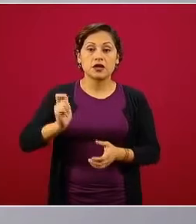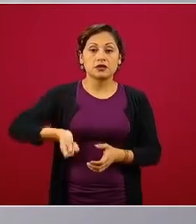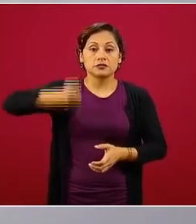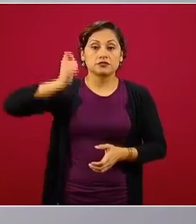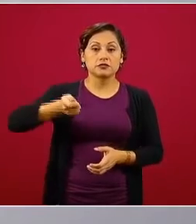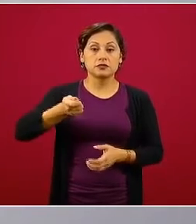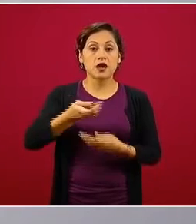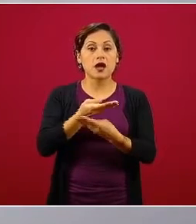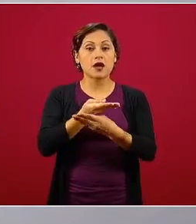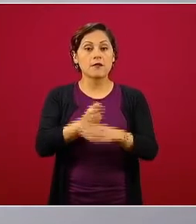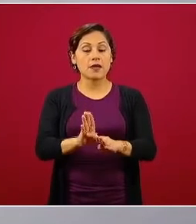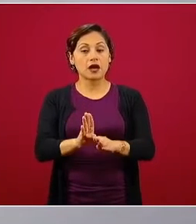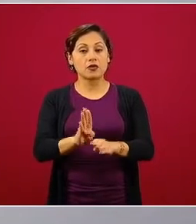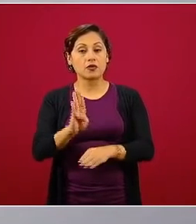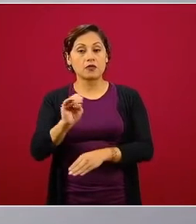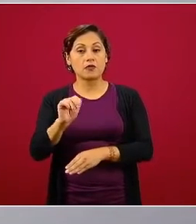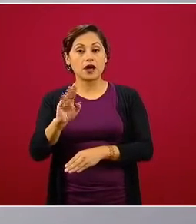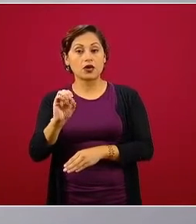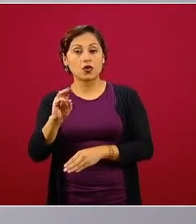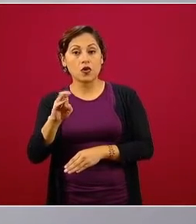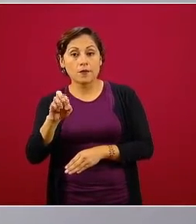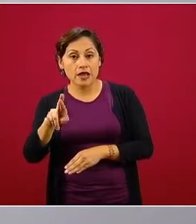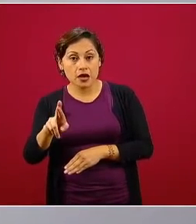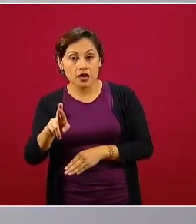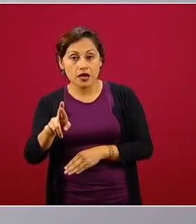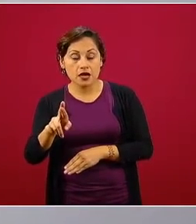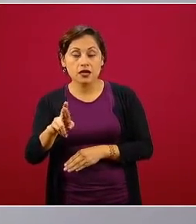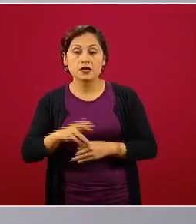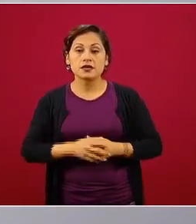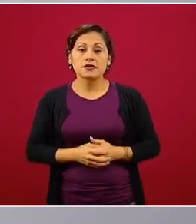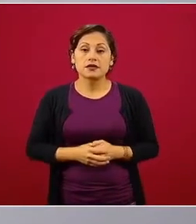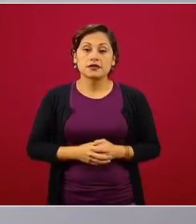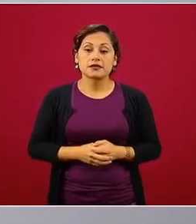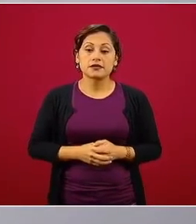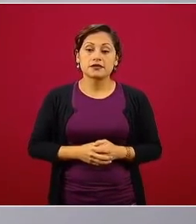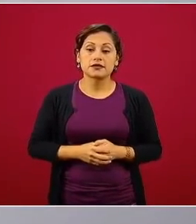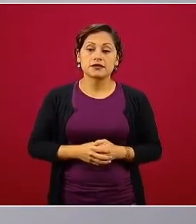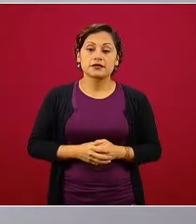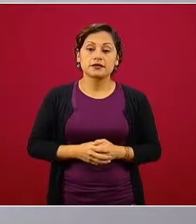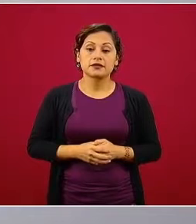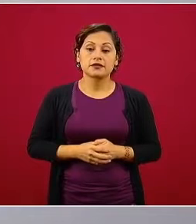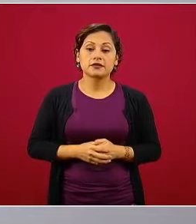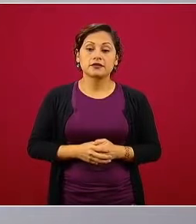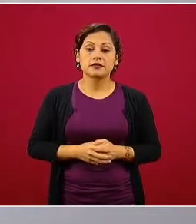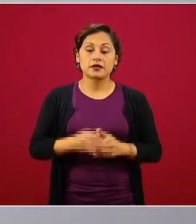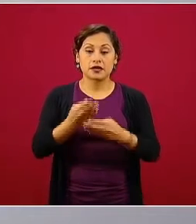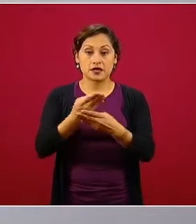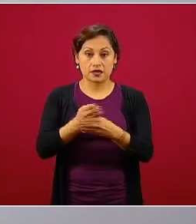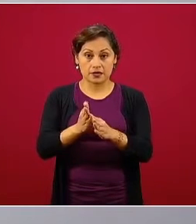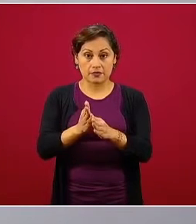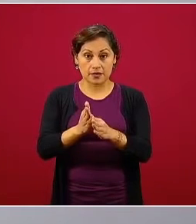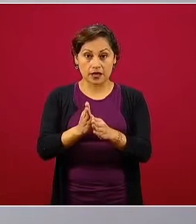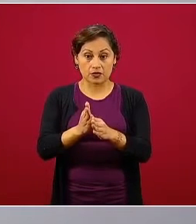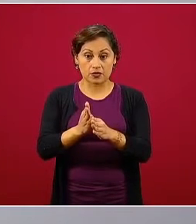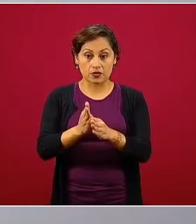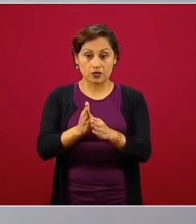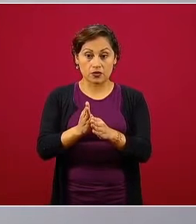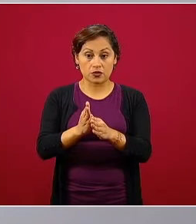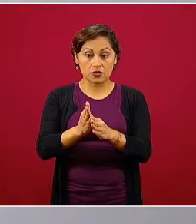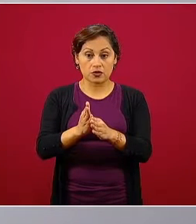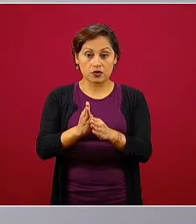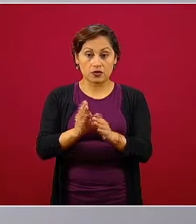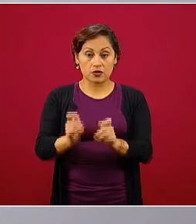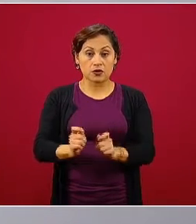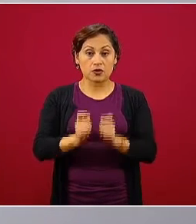Bancomer. Y a Bancomer le dan, o sea, el banco lo entregan al